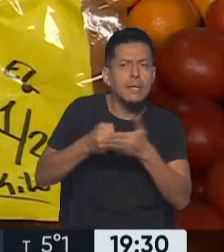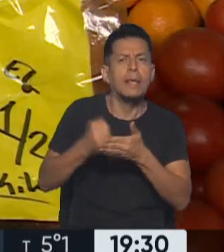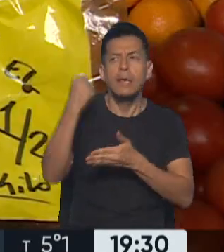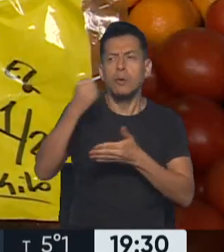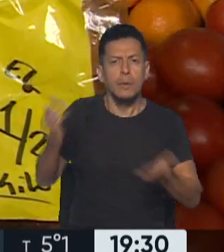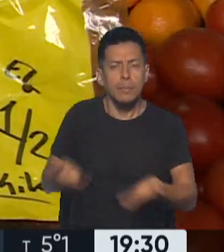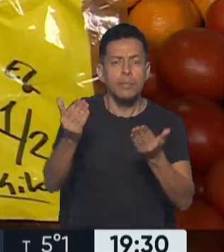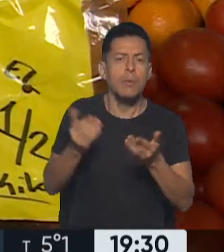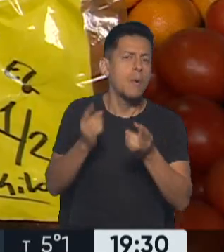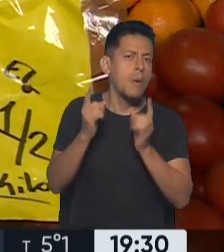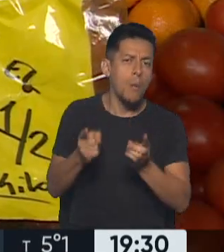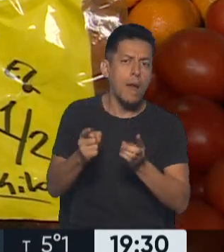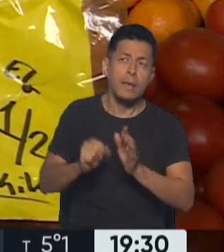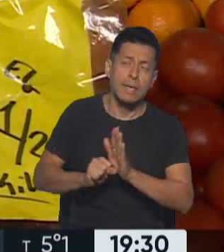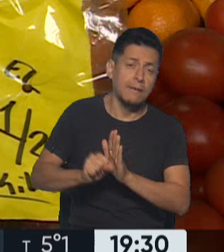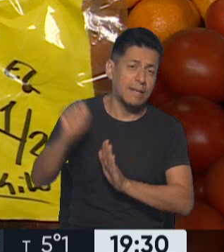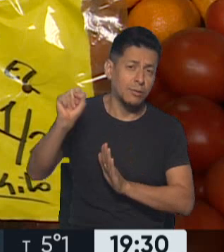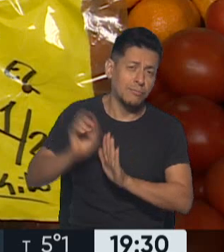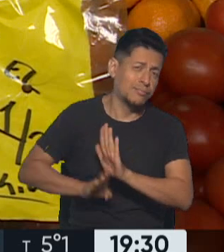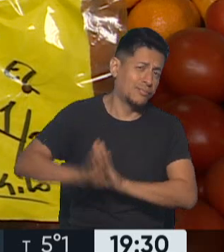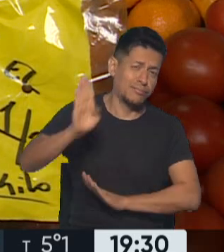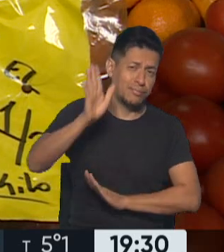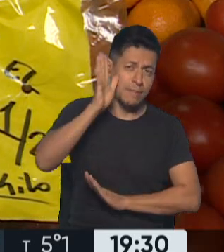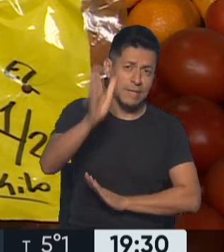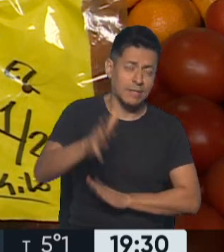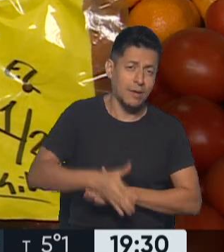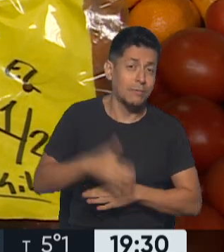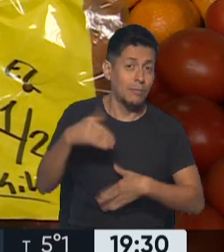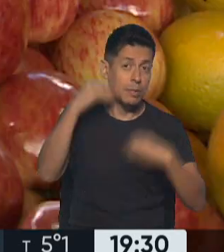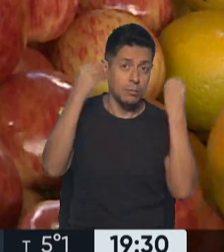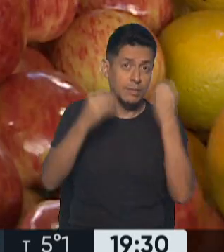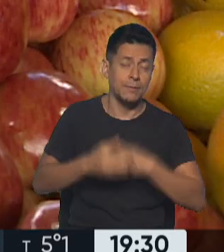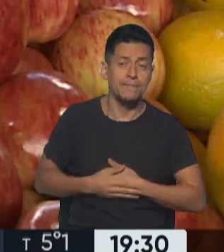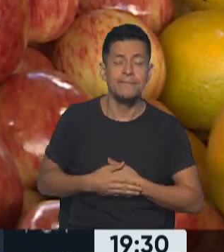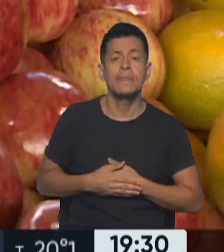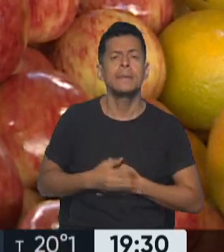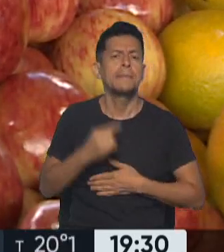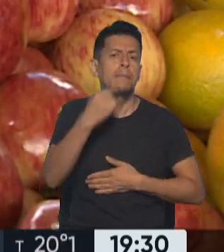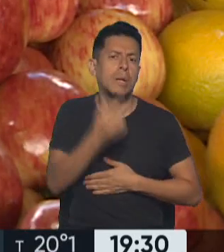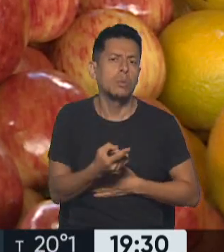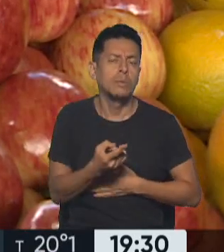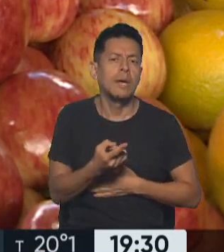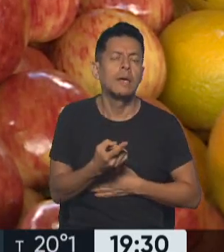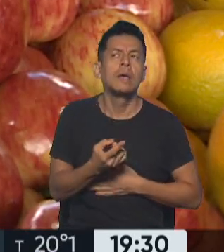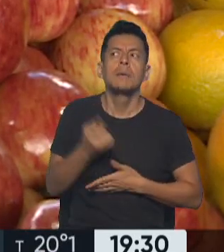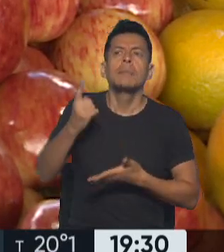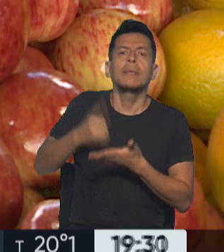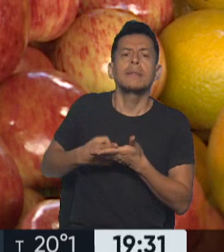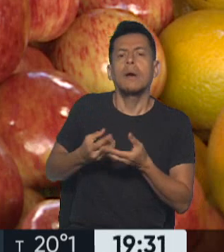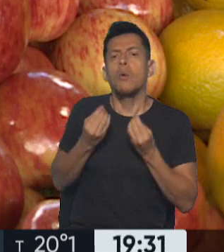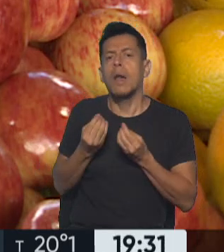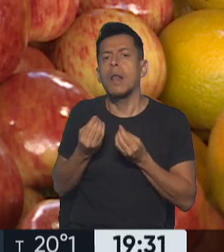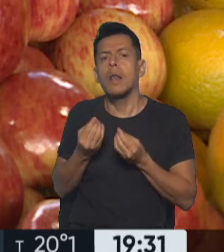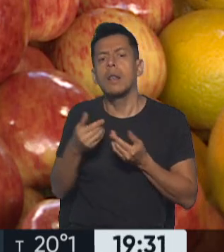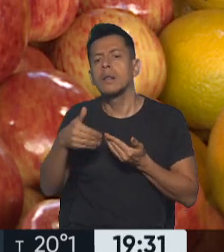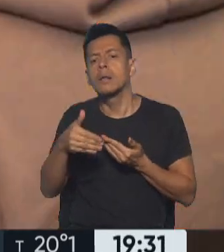el alto número de inflación en nuestro país es lo que realmente preocupa la pregunta es qué medidas podrían tener un